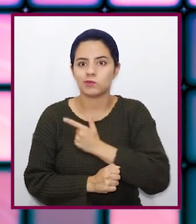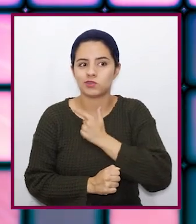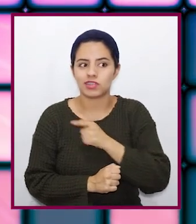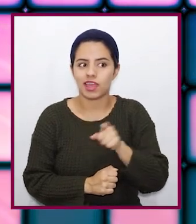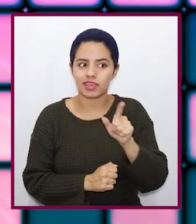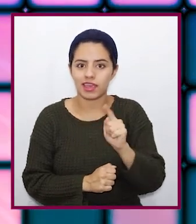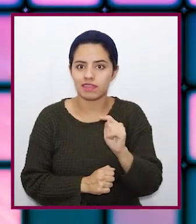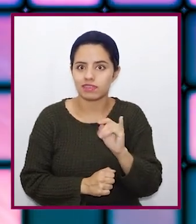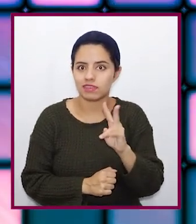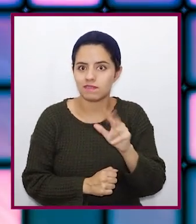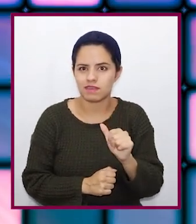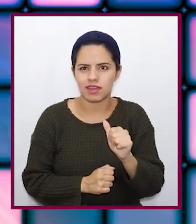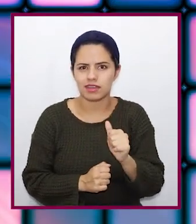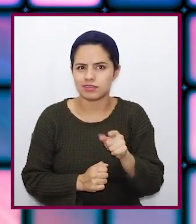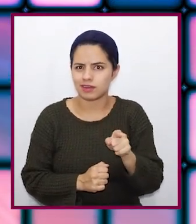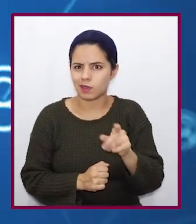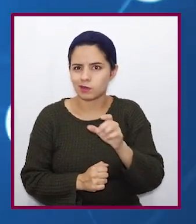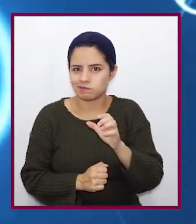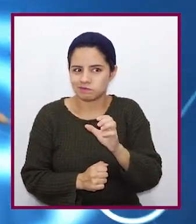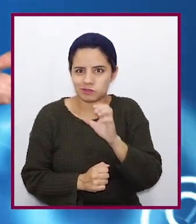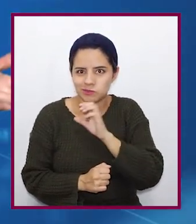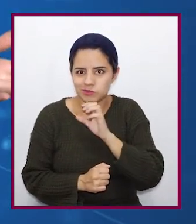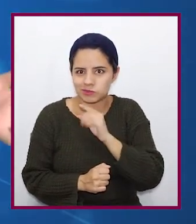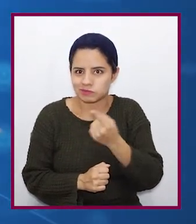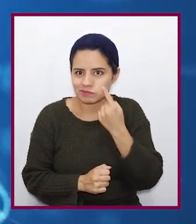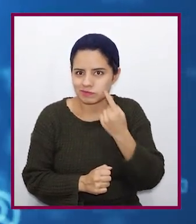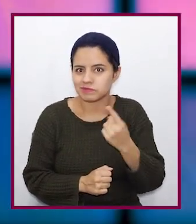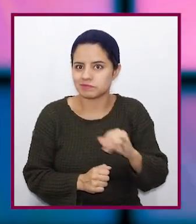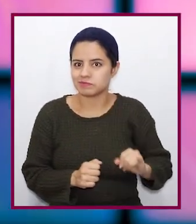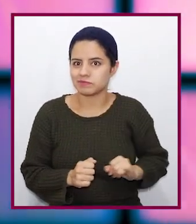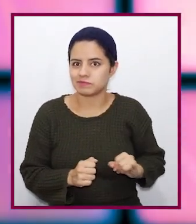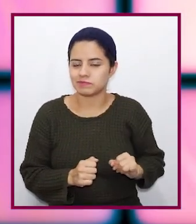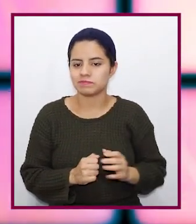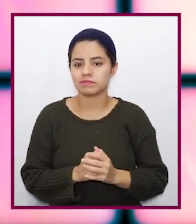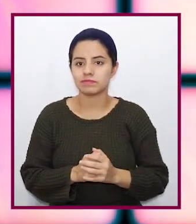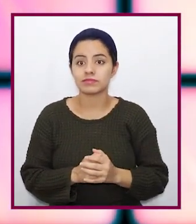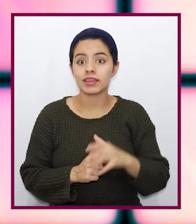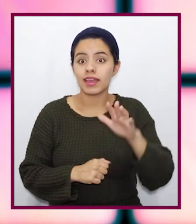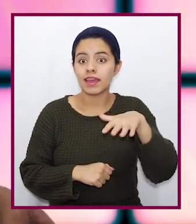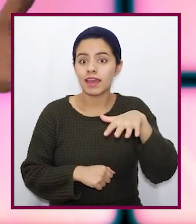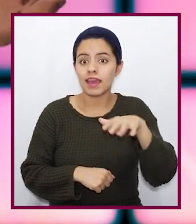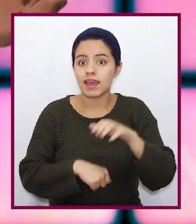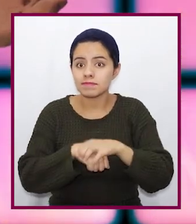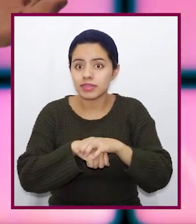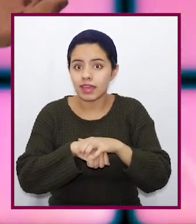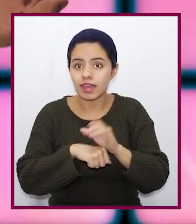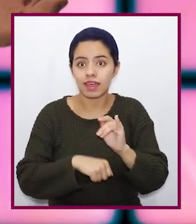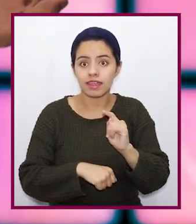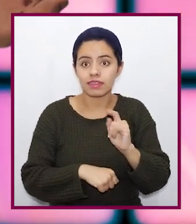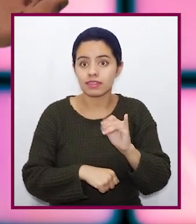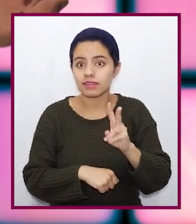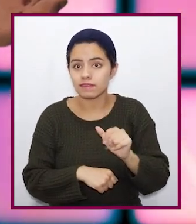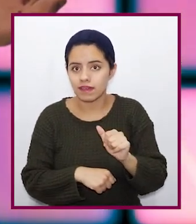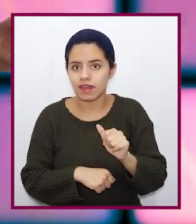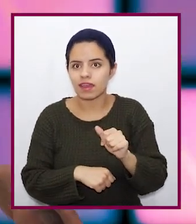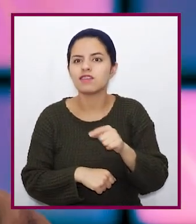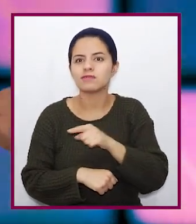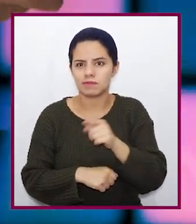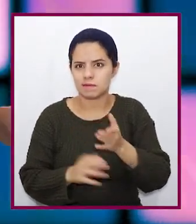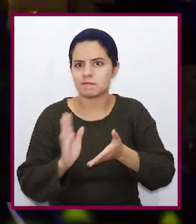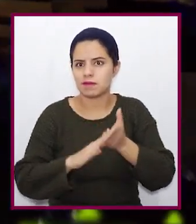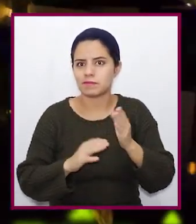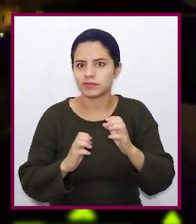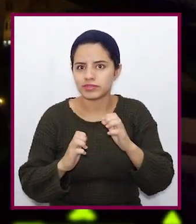Tiva. Está rete curiosa. Adelante, tía. Comadre, Tiva, mándanos al